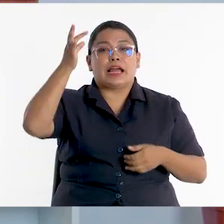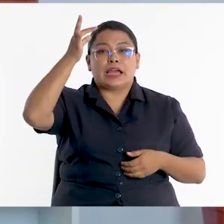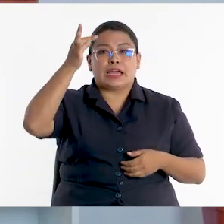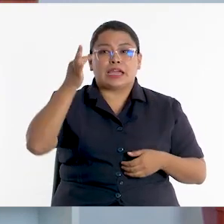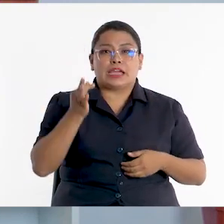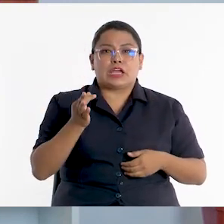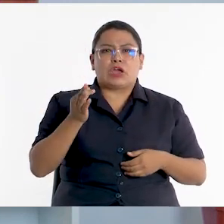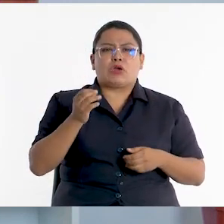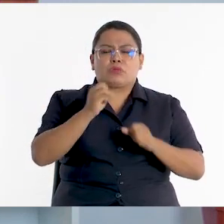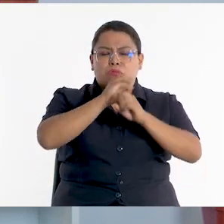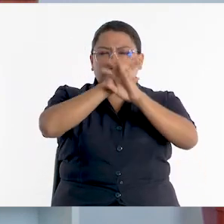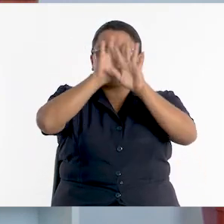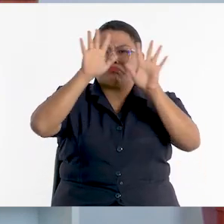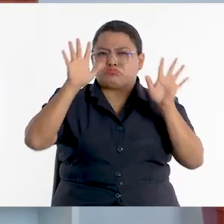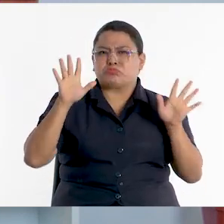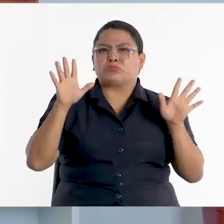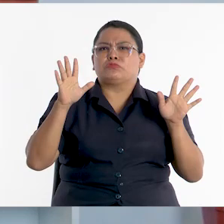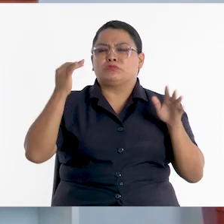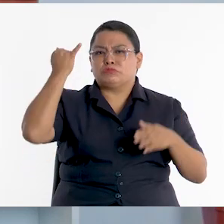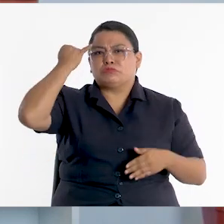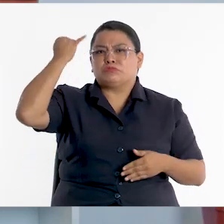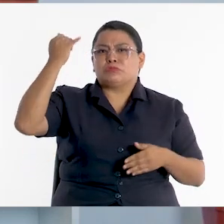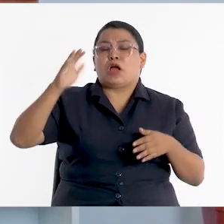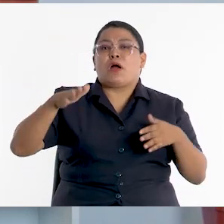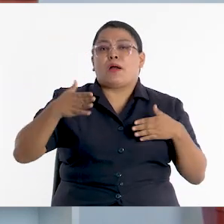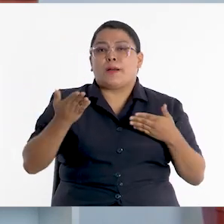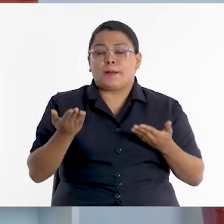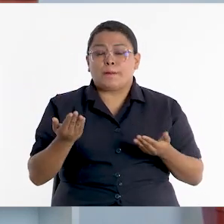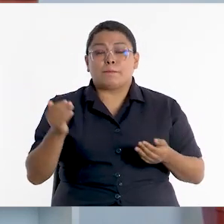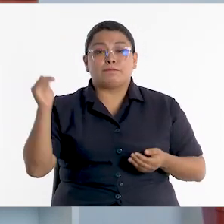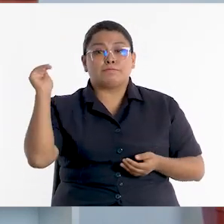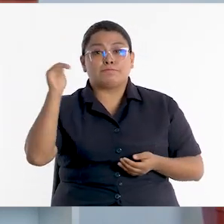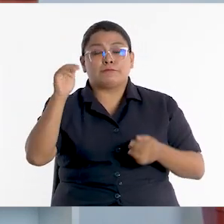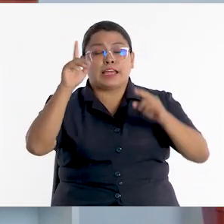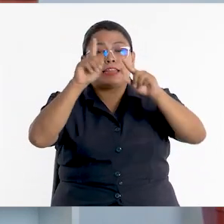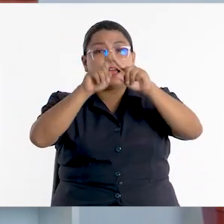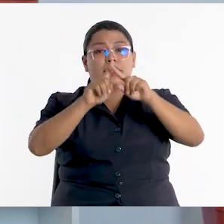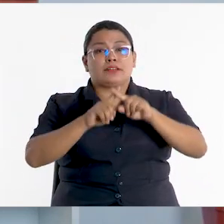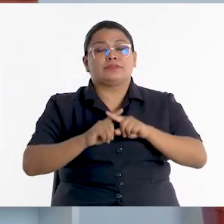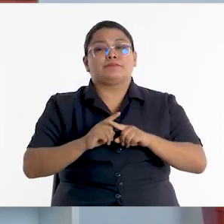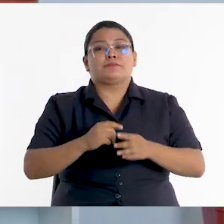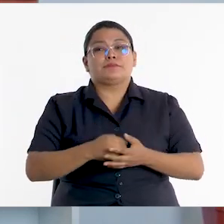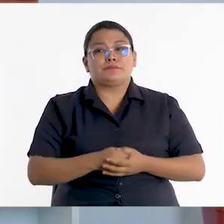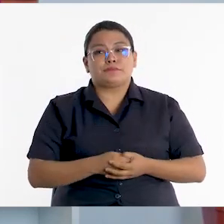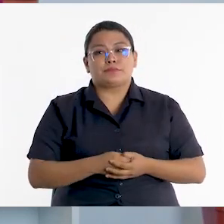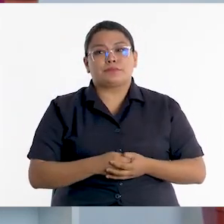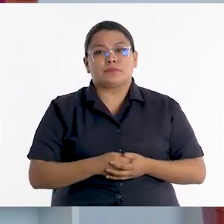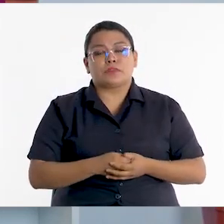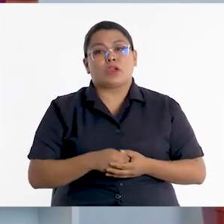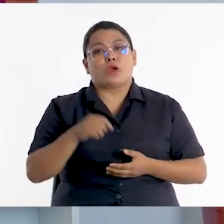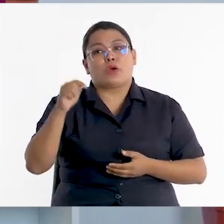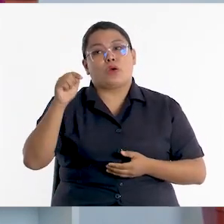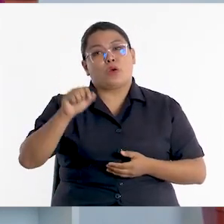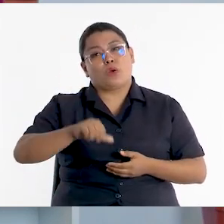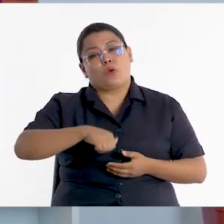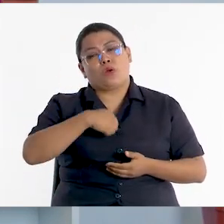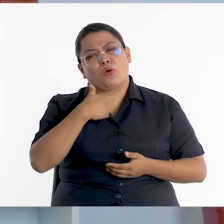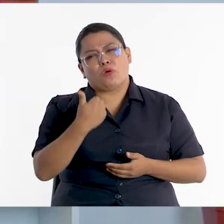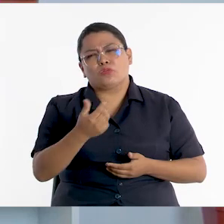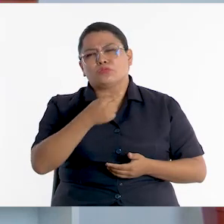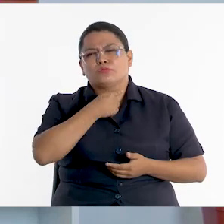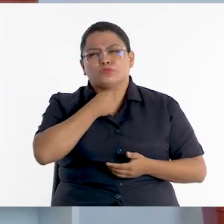creo que tenemos un panorama general de cómo se abordan las tablas de multiplicar. Y otra